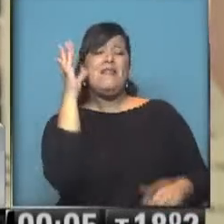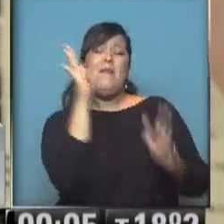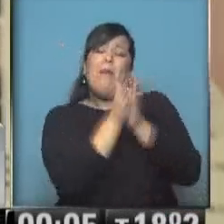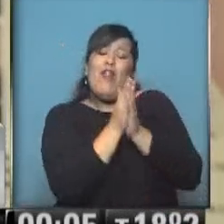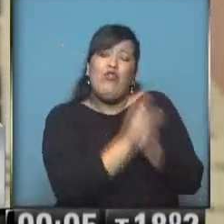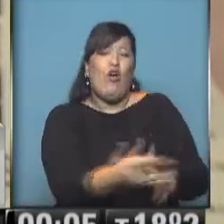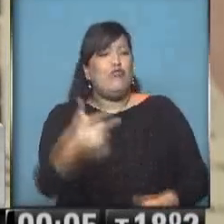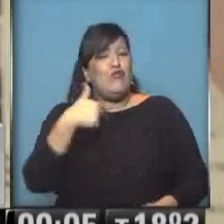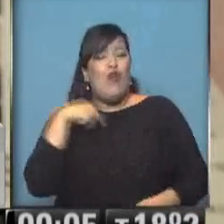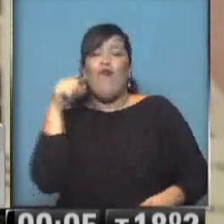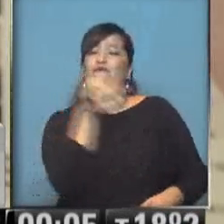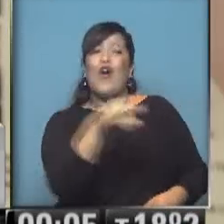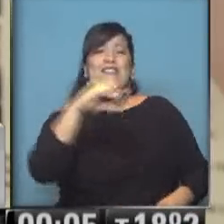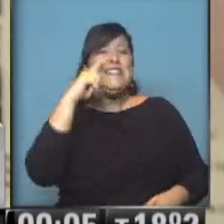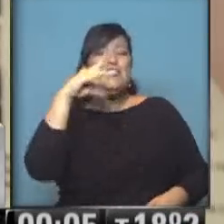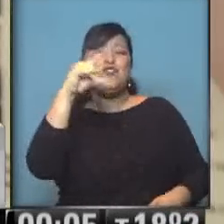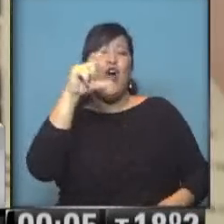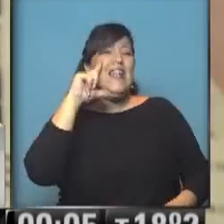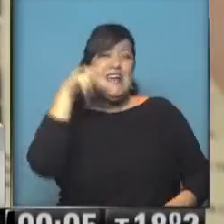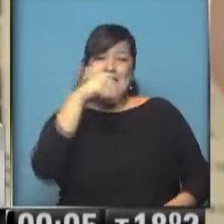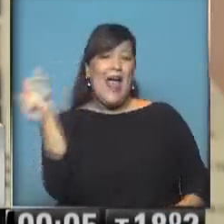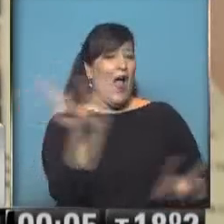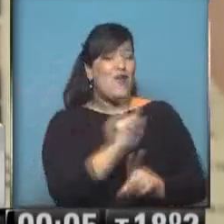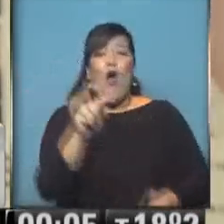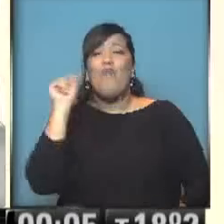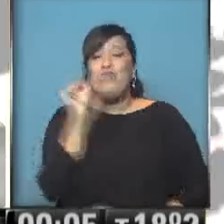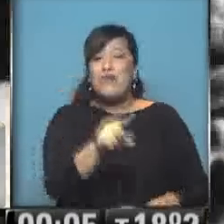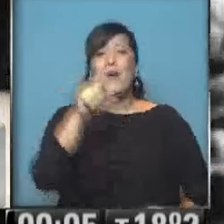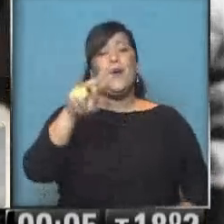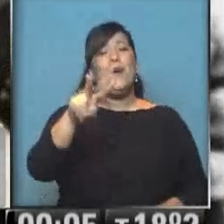no sono la Chicholina, le sono Birna Lisi.